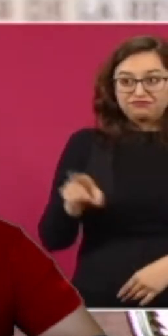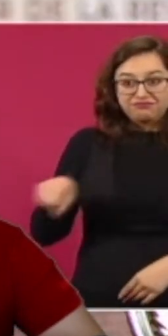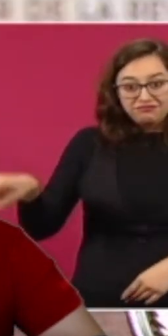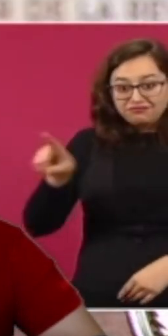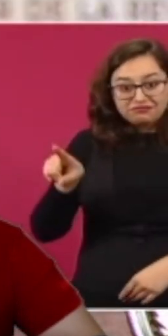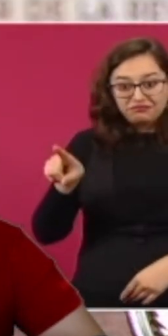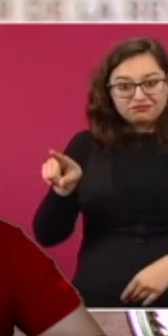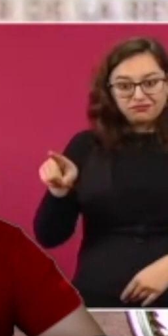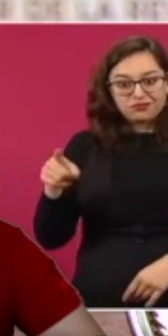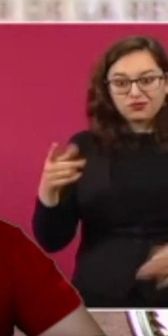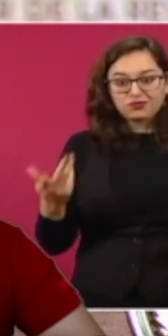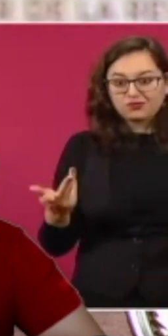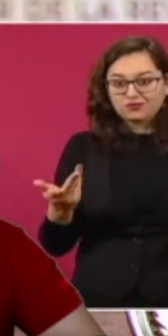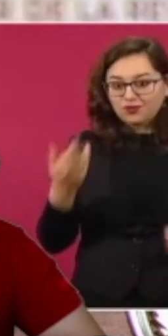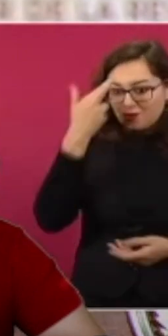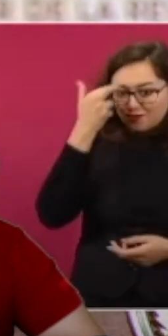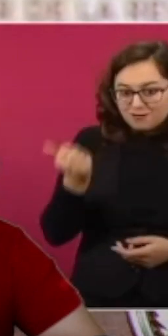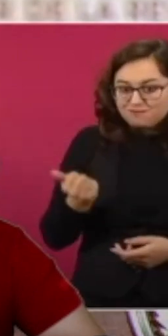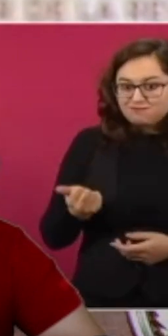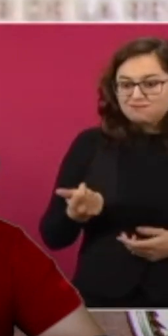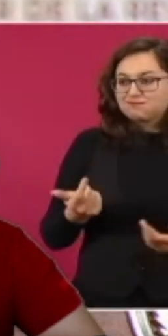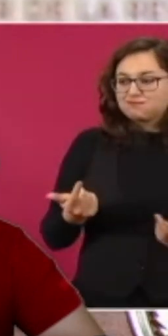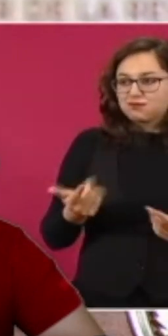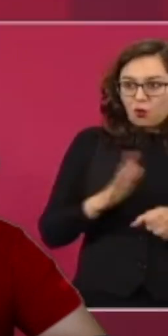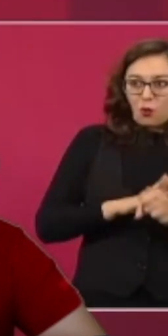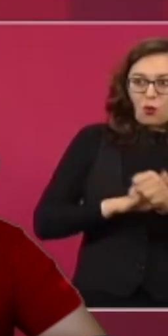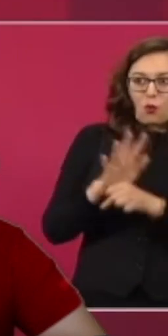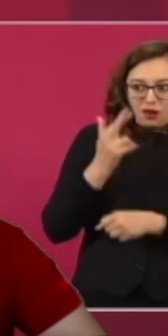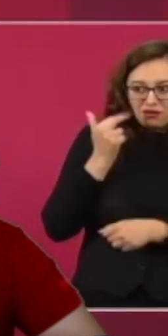razón. No hay argumentos.